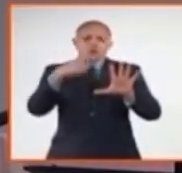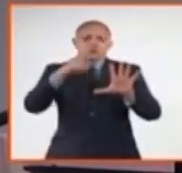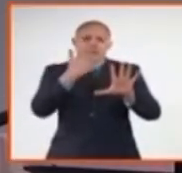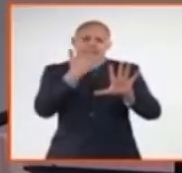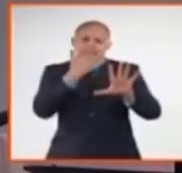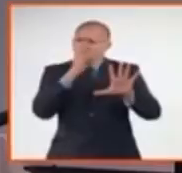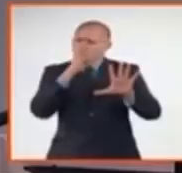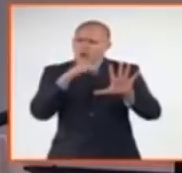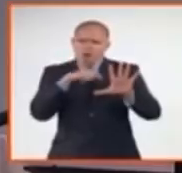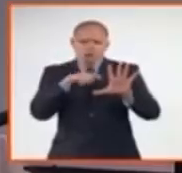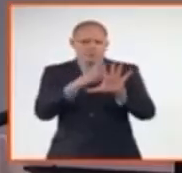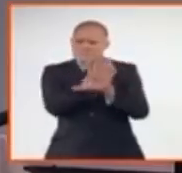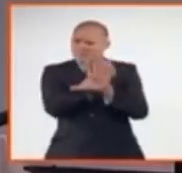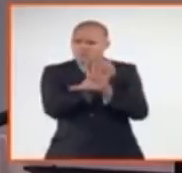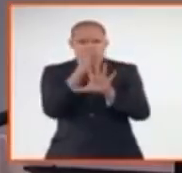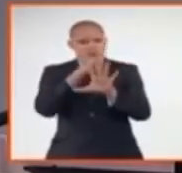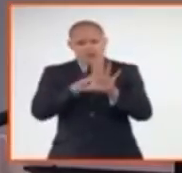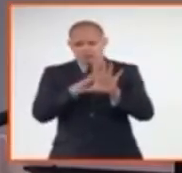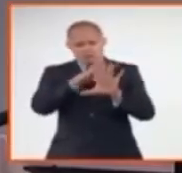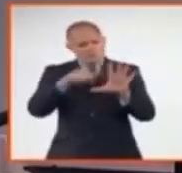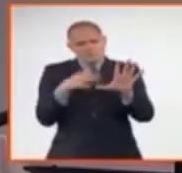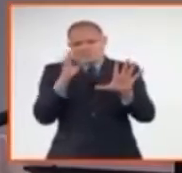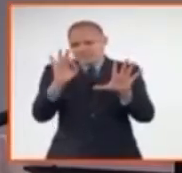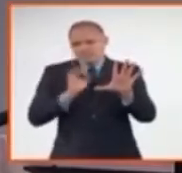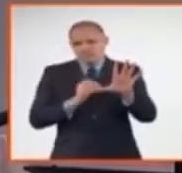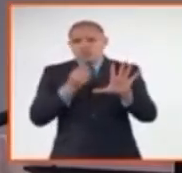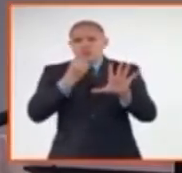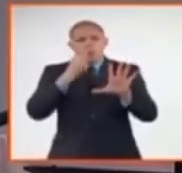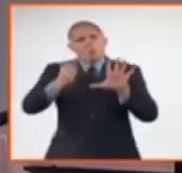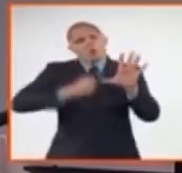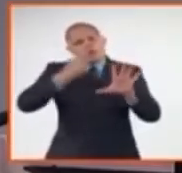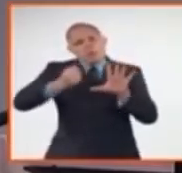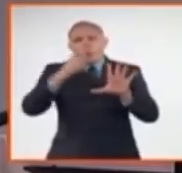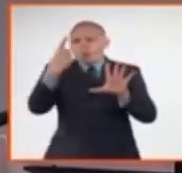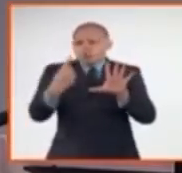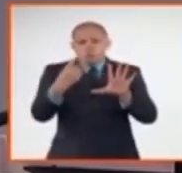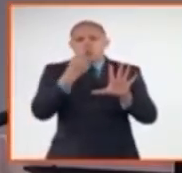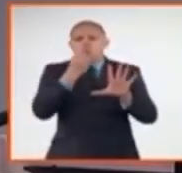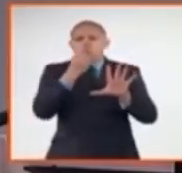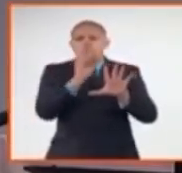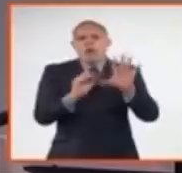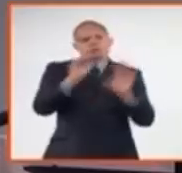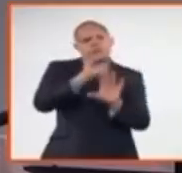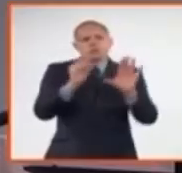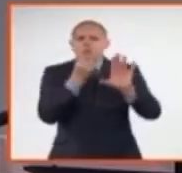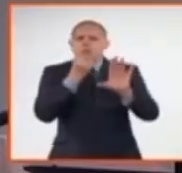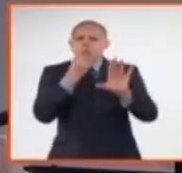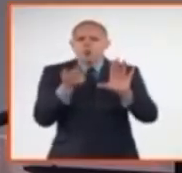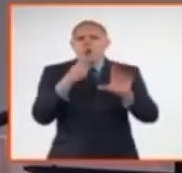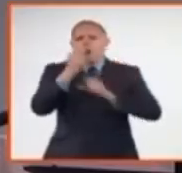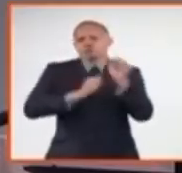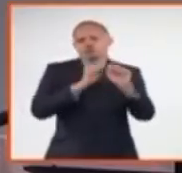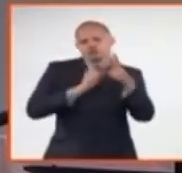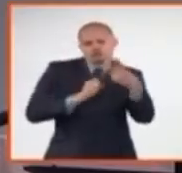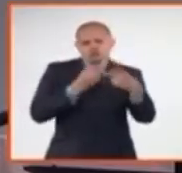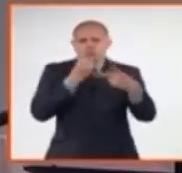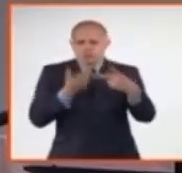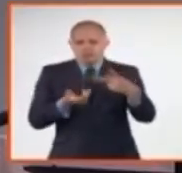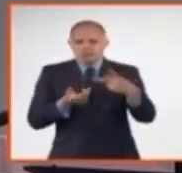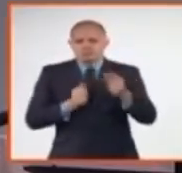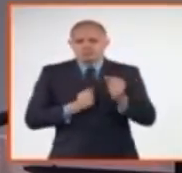porque creo que uno de los de los análisis usted mismo me pasaba un estudio interesante del mundo